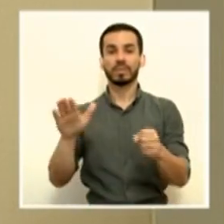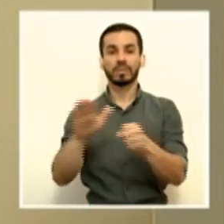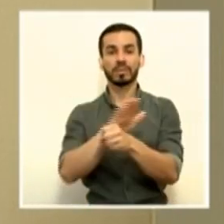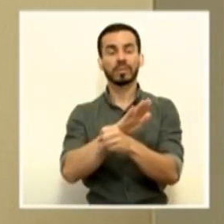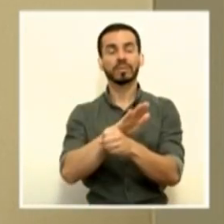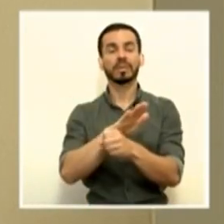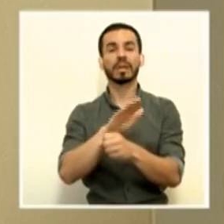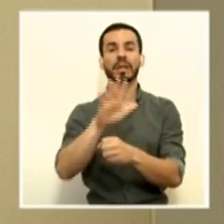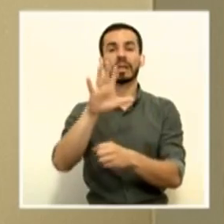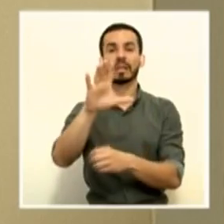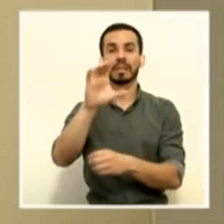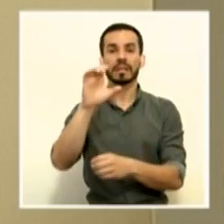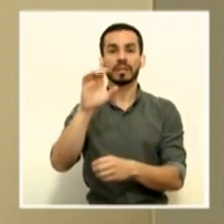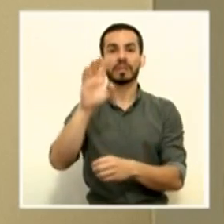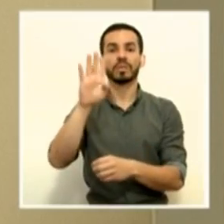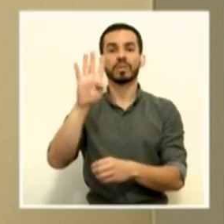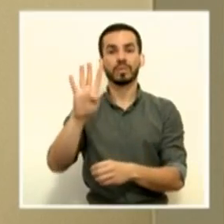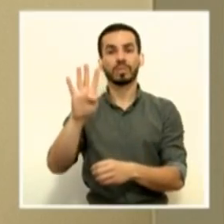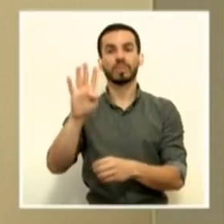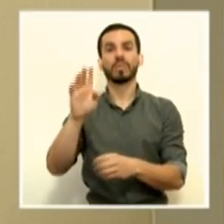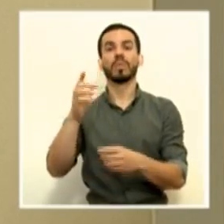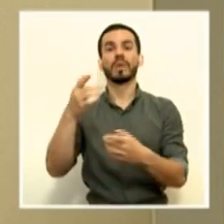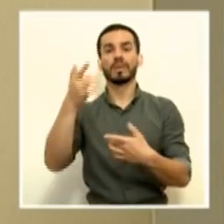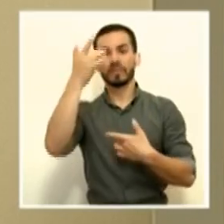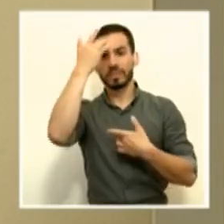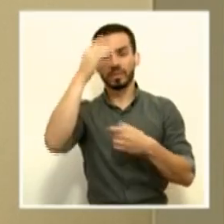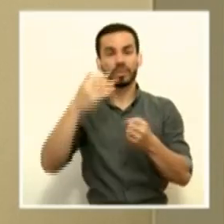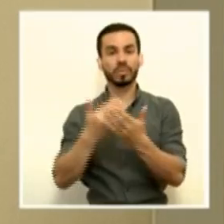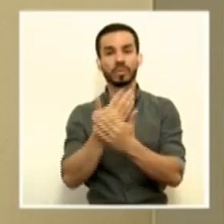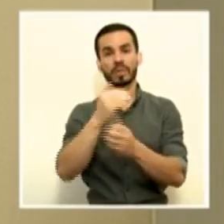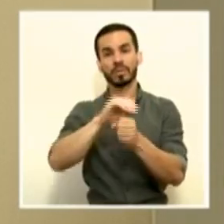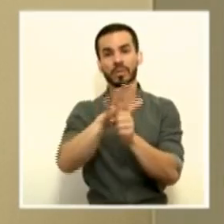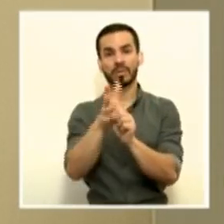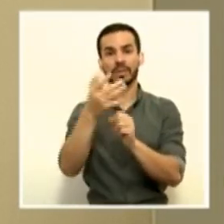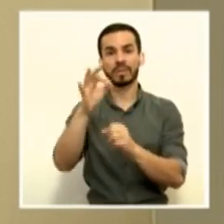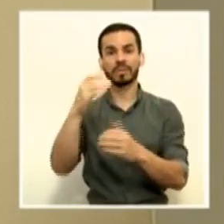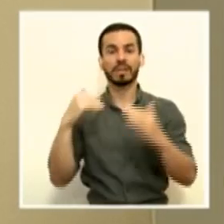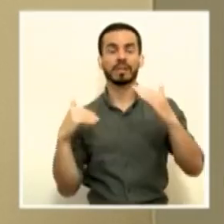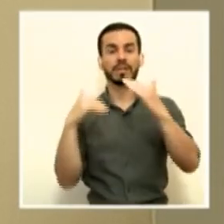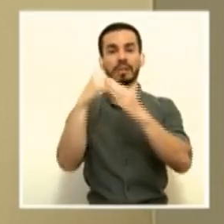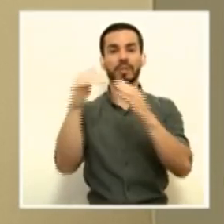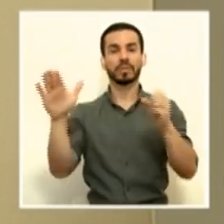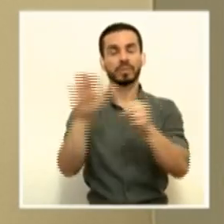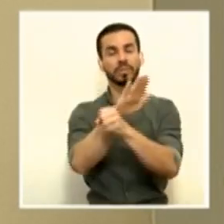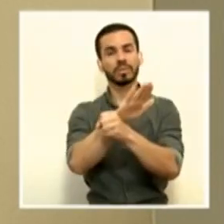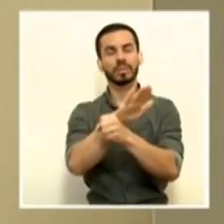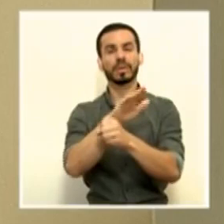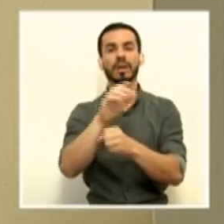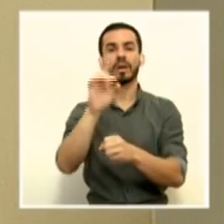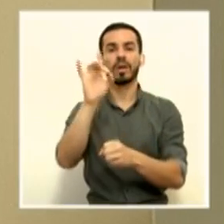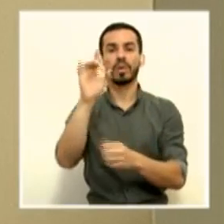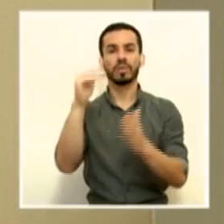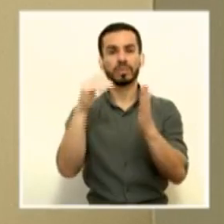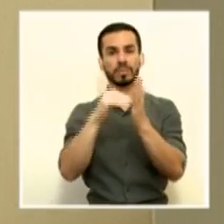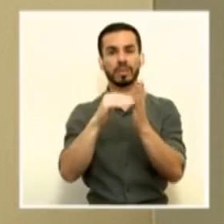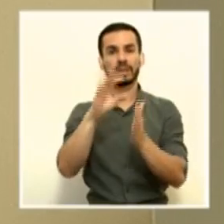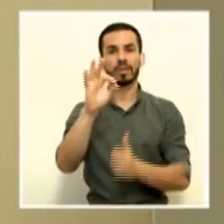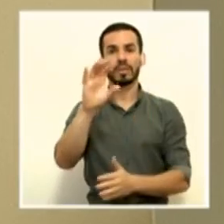total de 504 casos nuevos de COVID-19. Llegamos a un total de